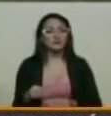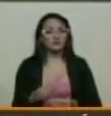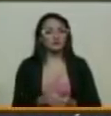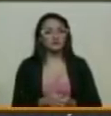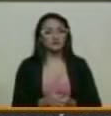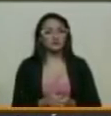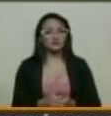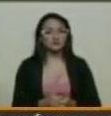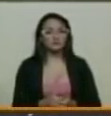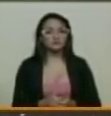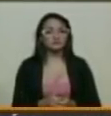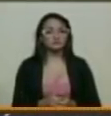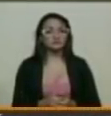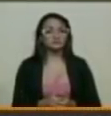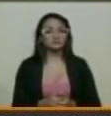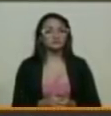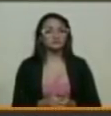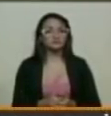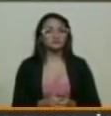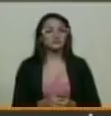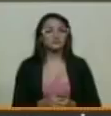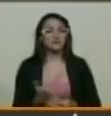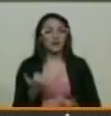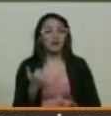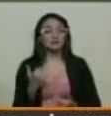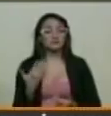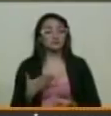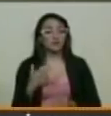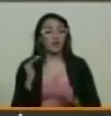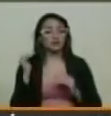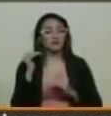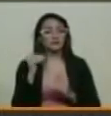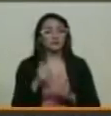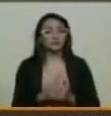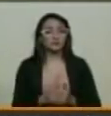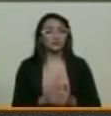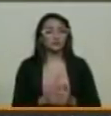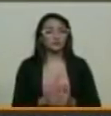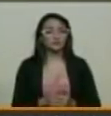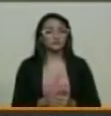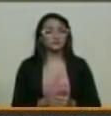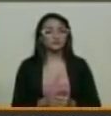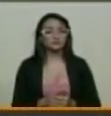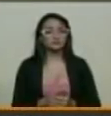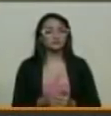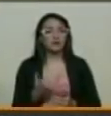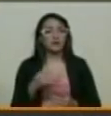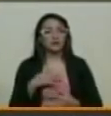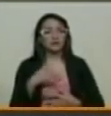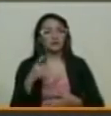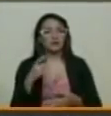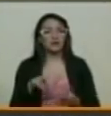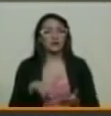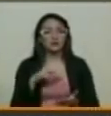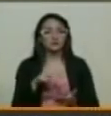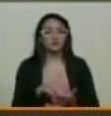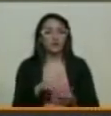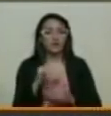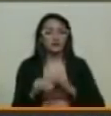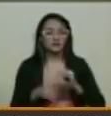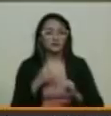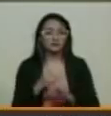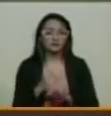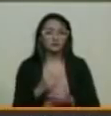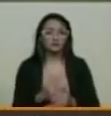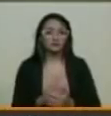que siempre conlleva una gran atención y una gran interés nacional e internacional, pero